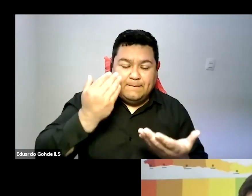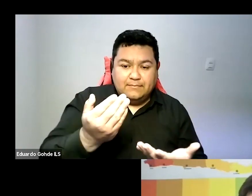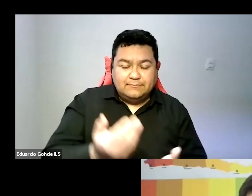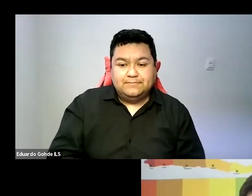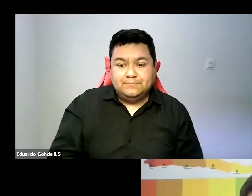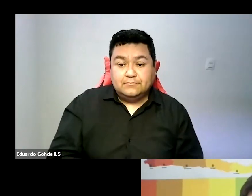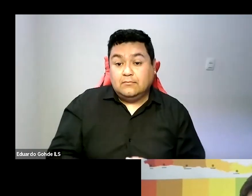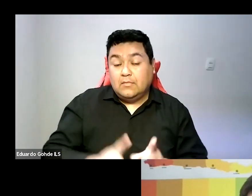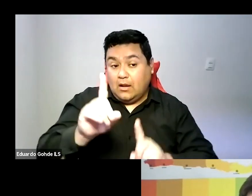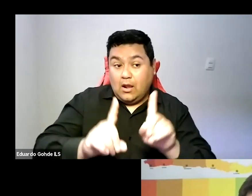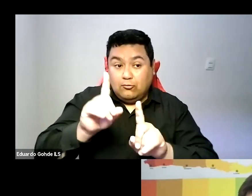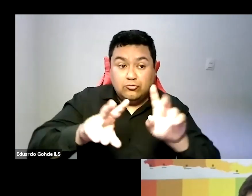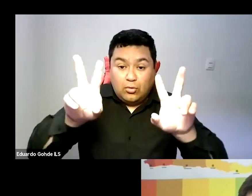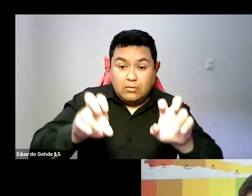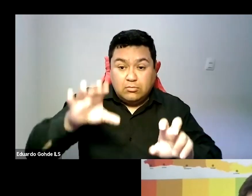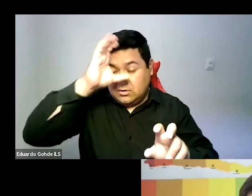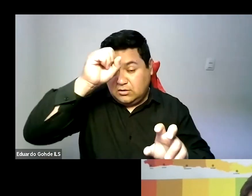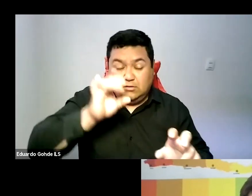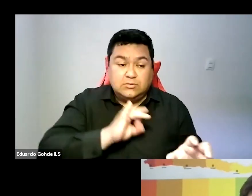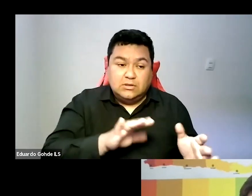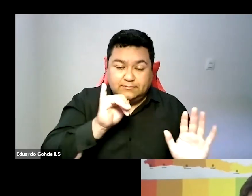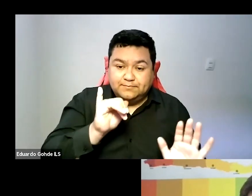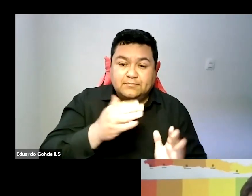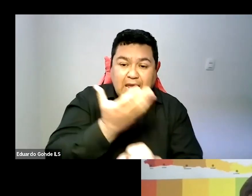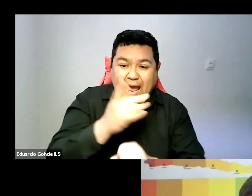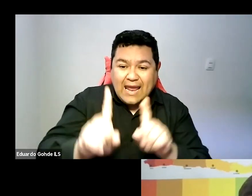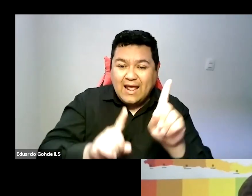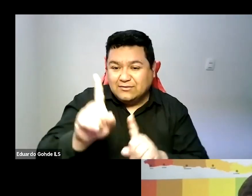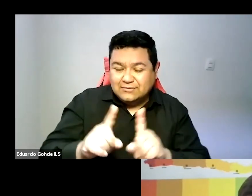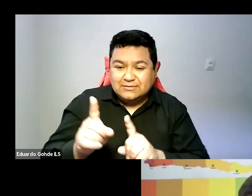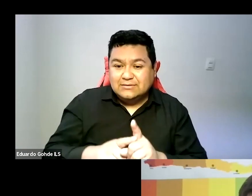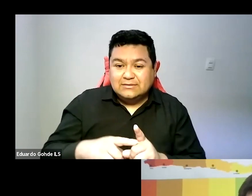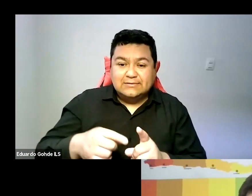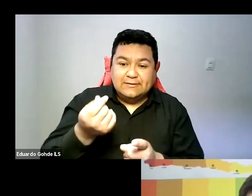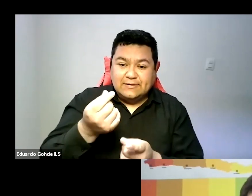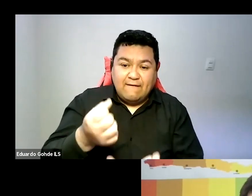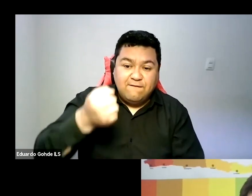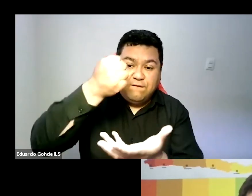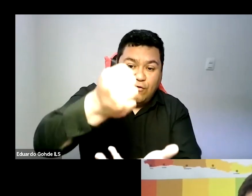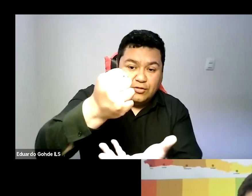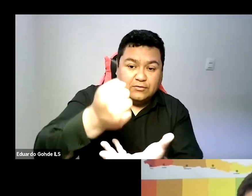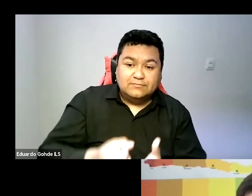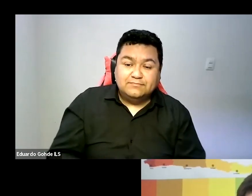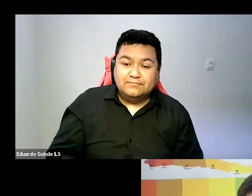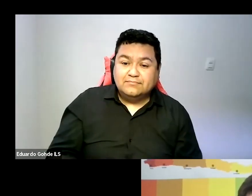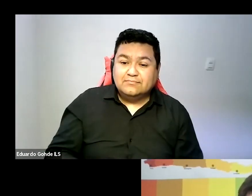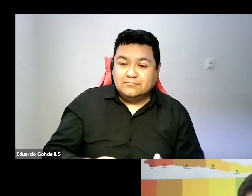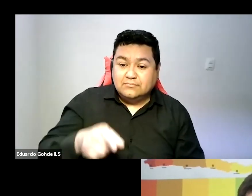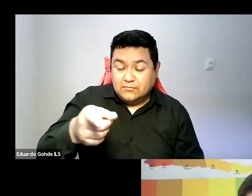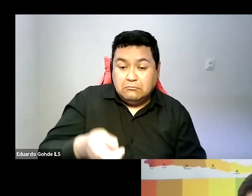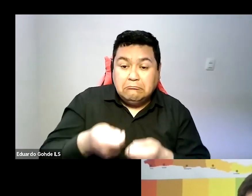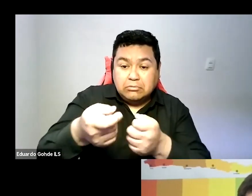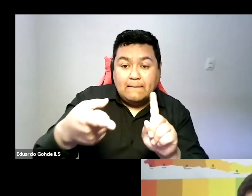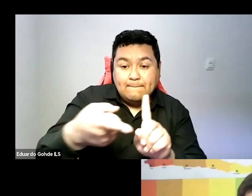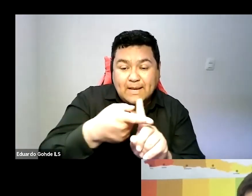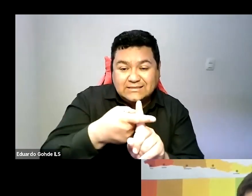pasa con algunas cuestiones en Argentina o en Chile, hay algunas herramientas de financiamiento que te dan un pequeño plus